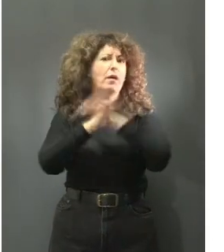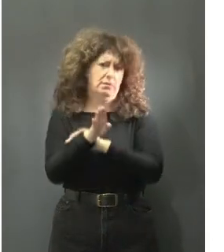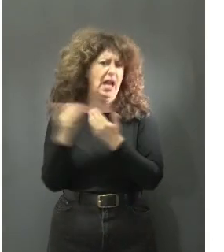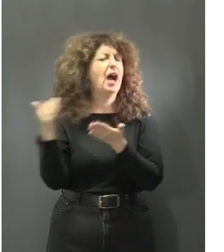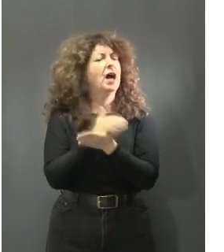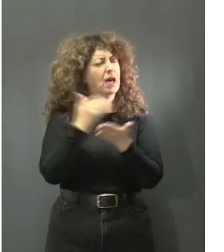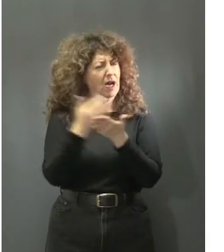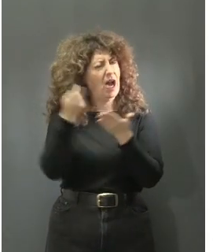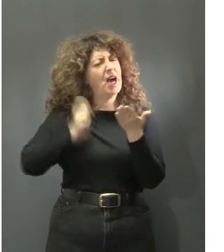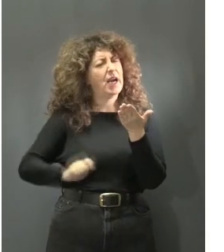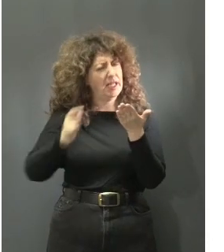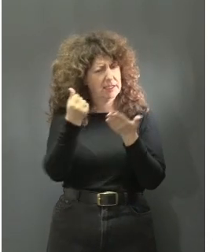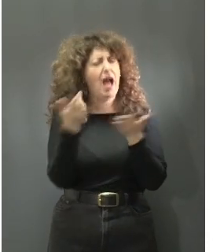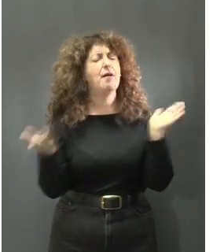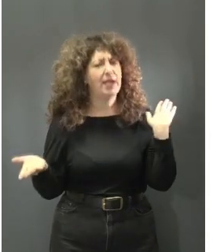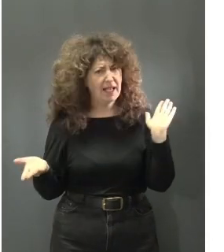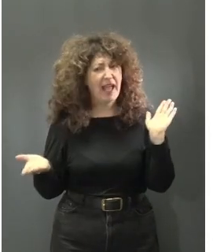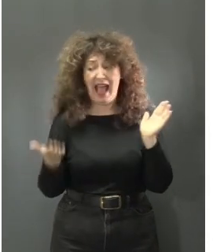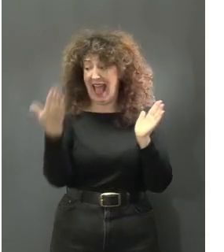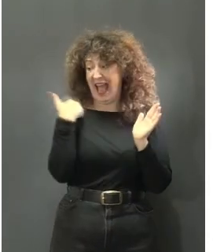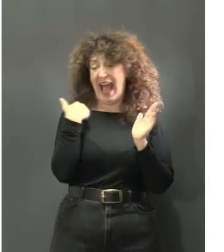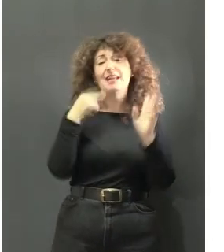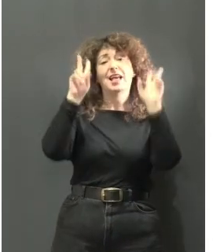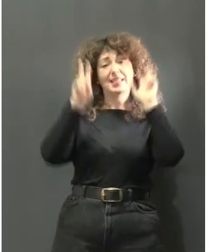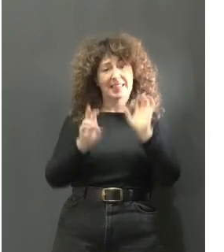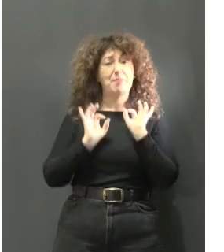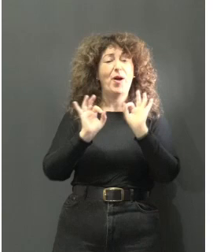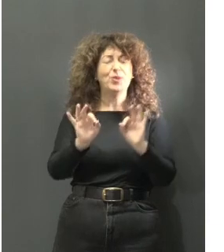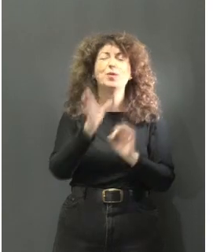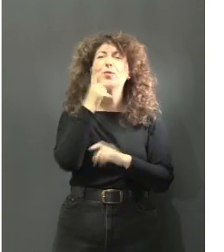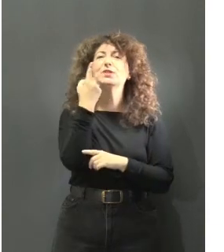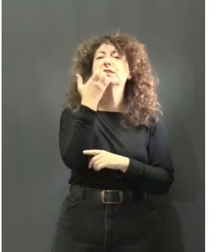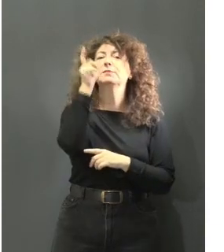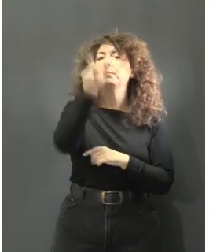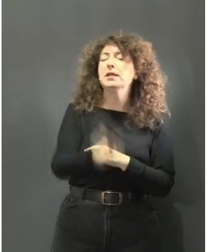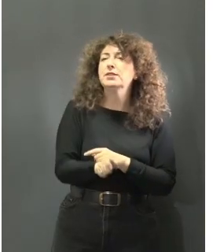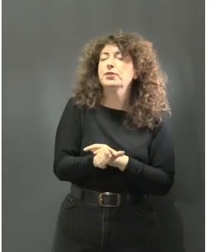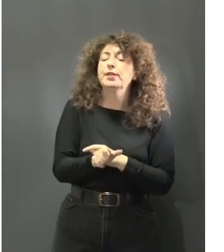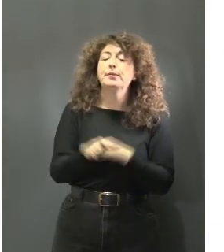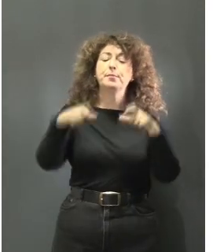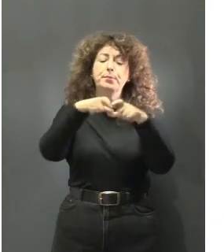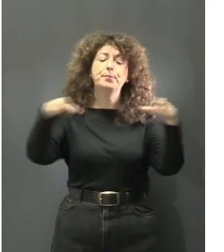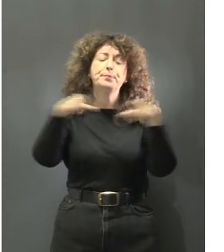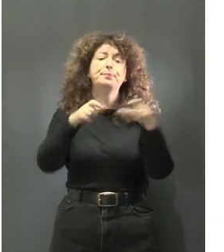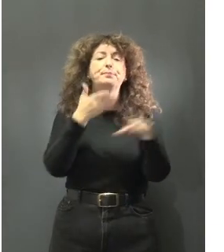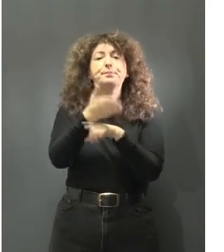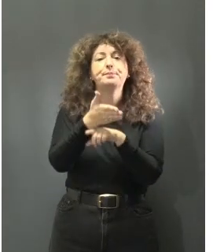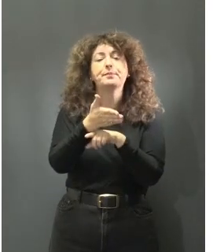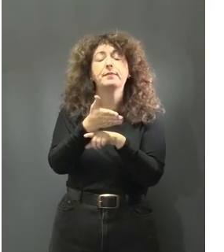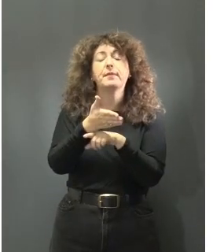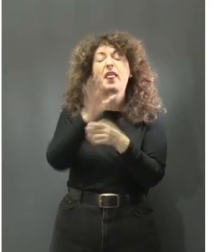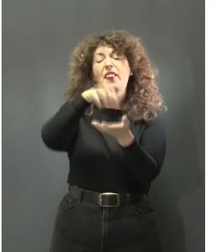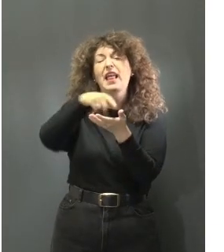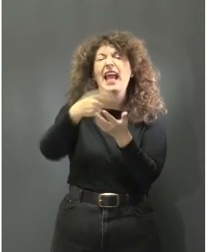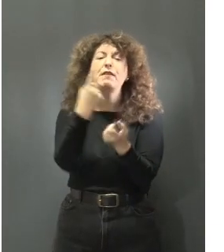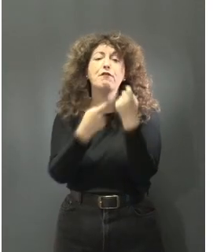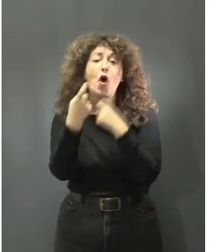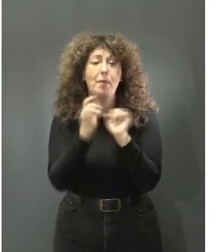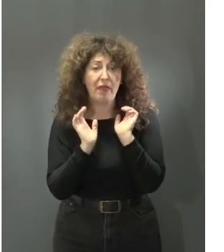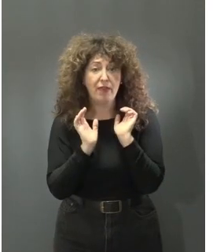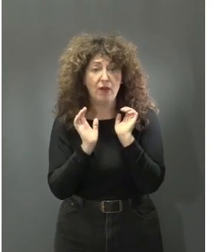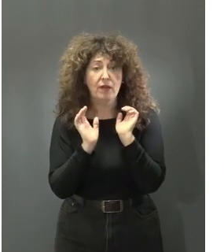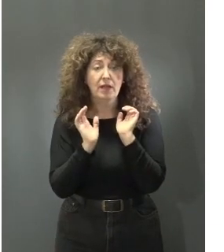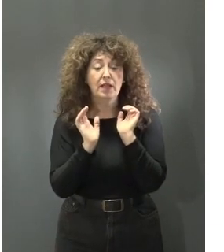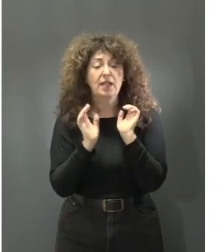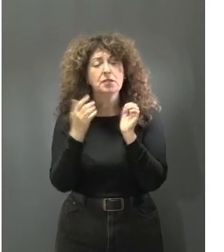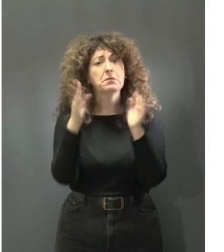también salió este tema. ¿Por qué? Pues porque si una persona va a un mostrador de información y recibe